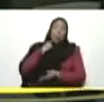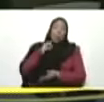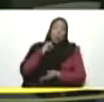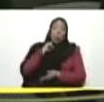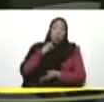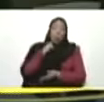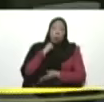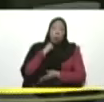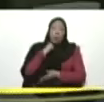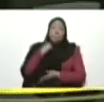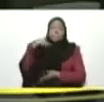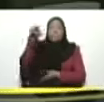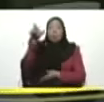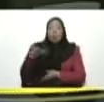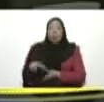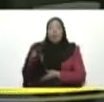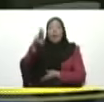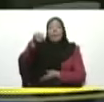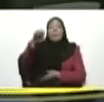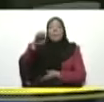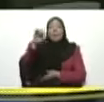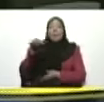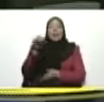conquistada por Mehmed II.